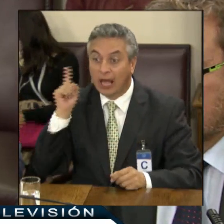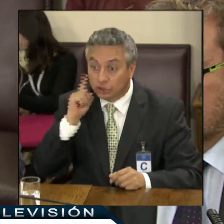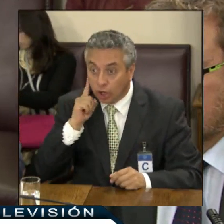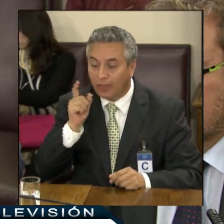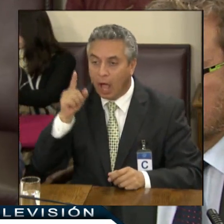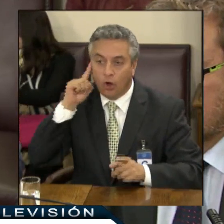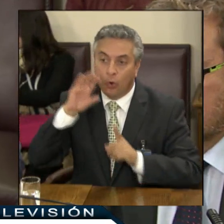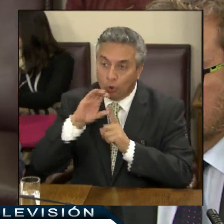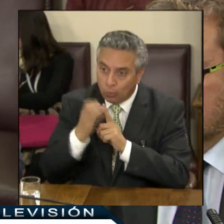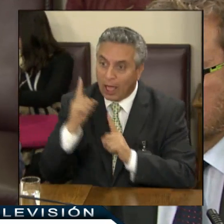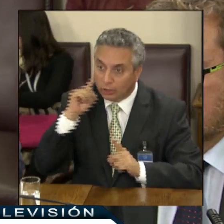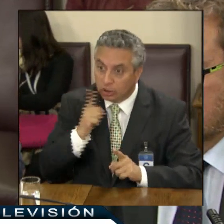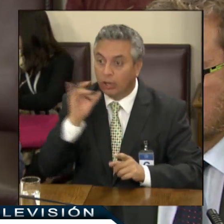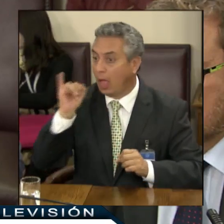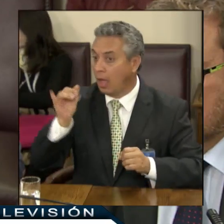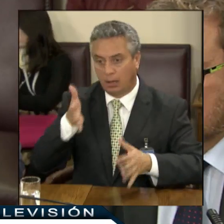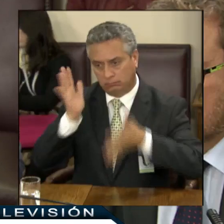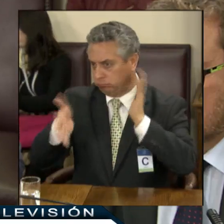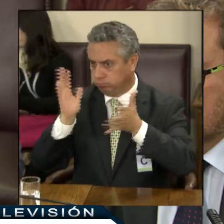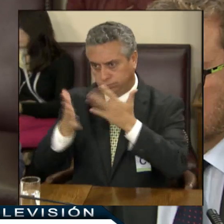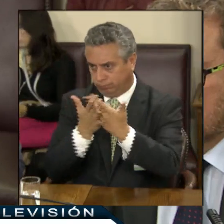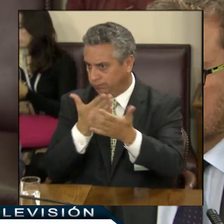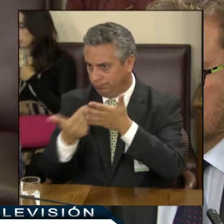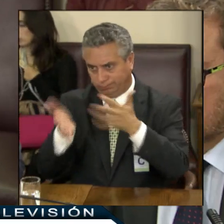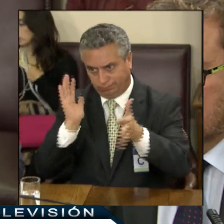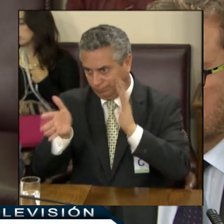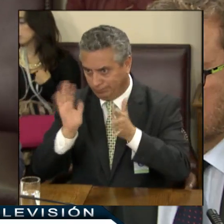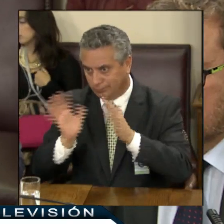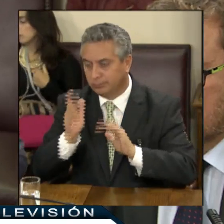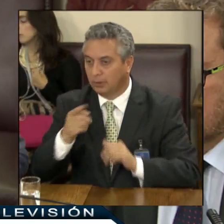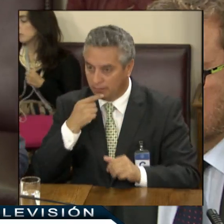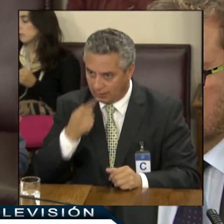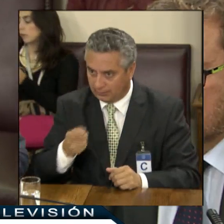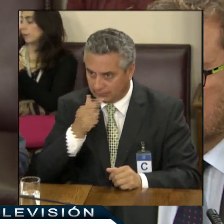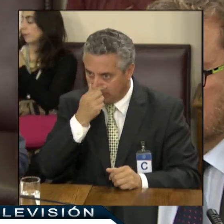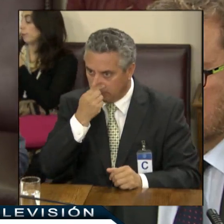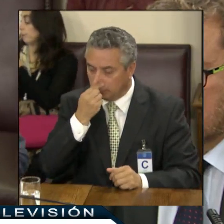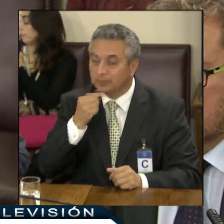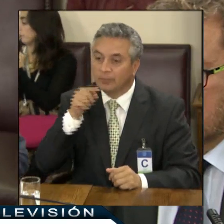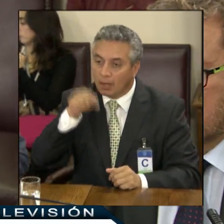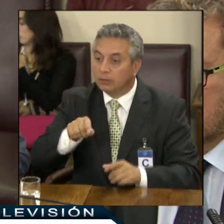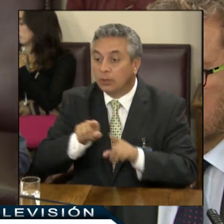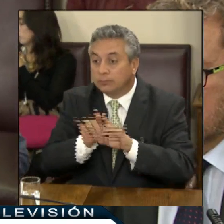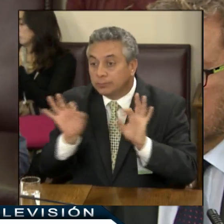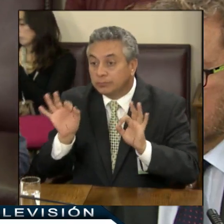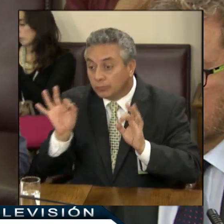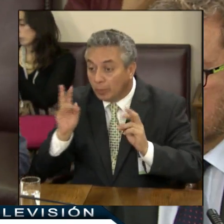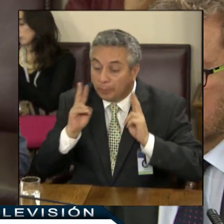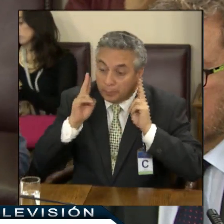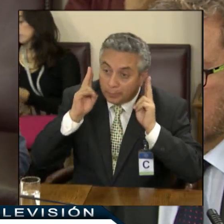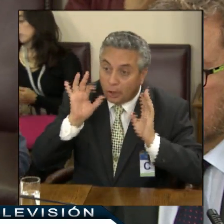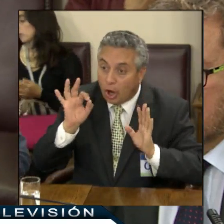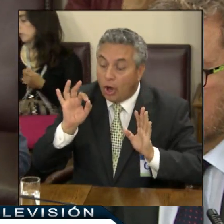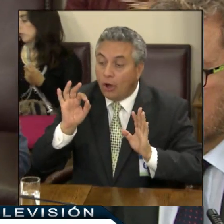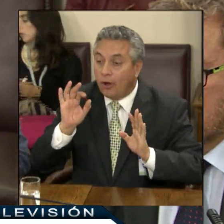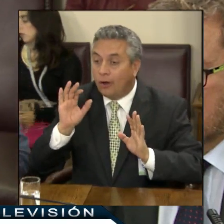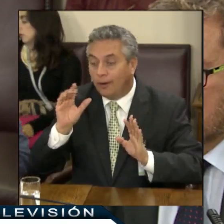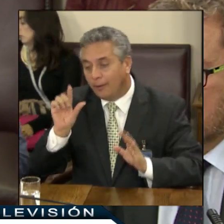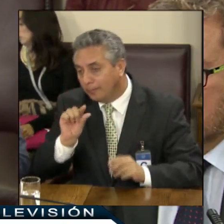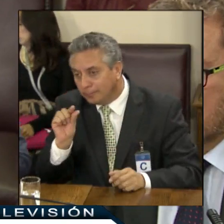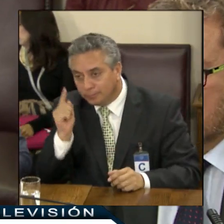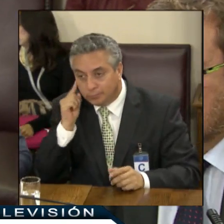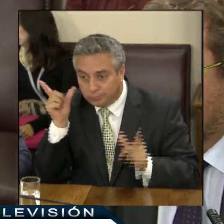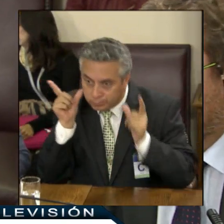y de lengua de seña chilena parlante quienes por nacimiento cualquier otra causa hayan sido privadas de la audición total o parcialmente no